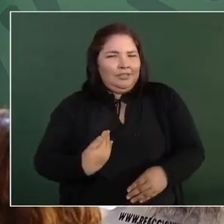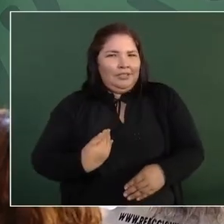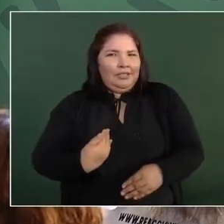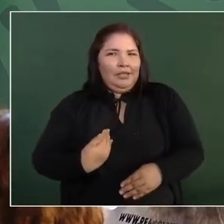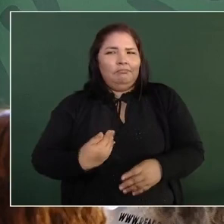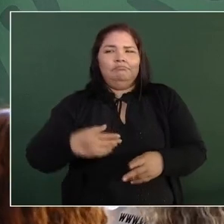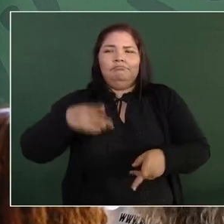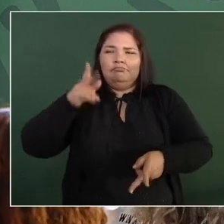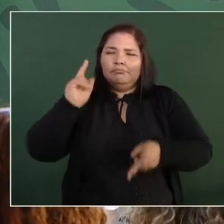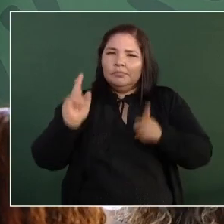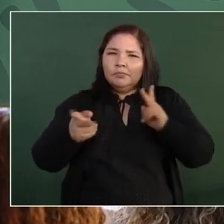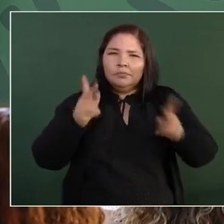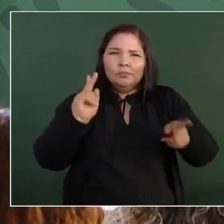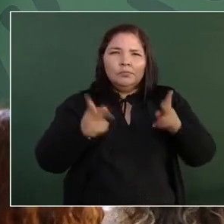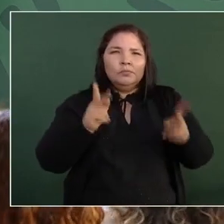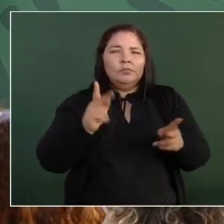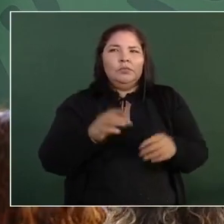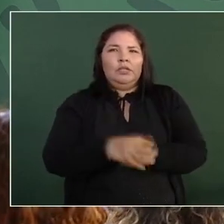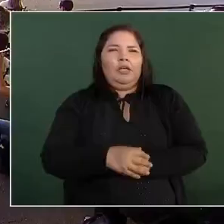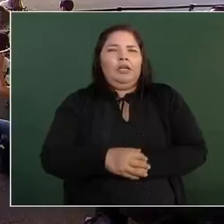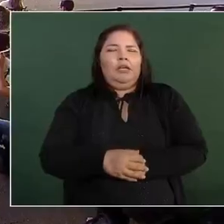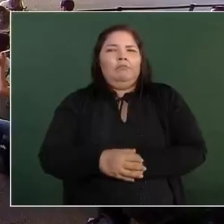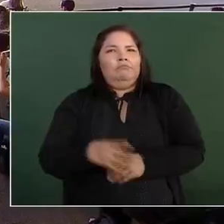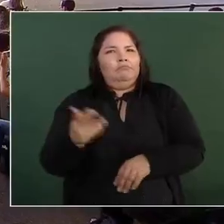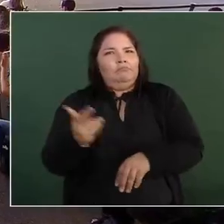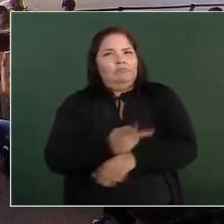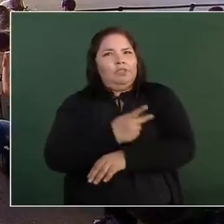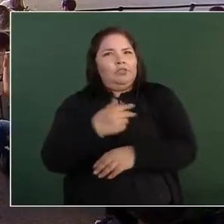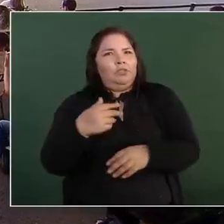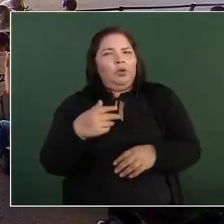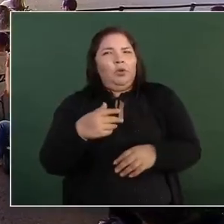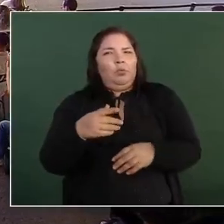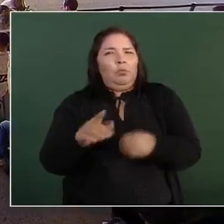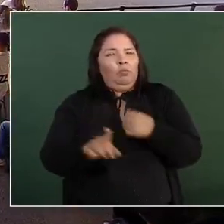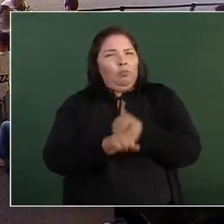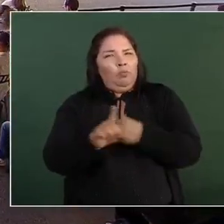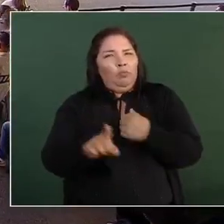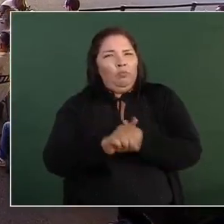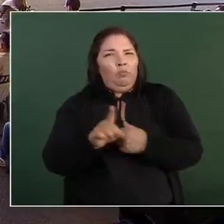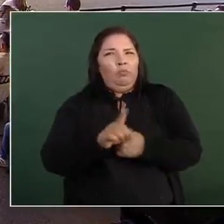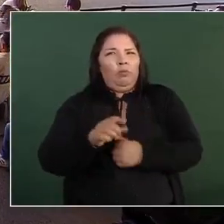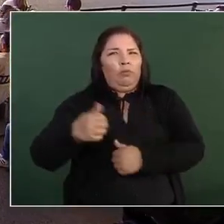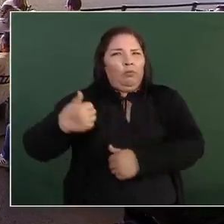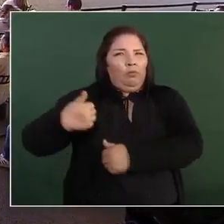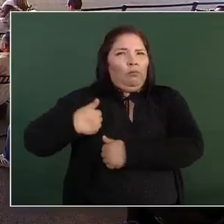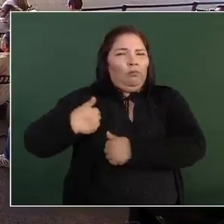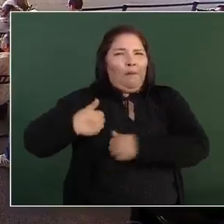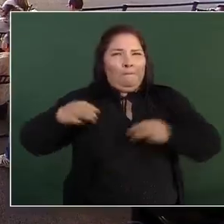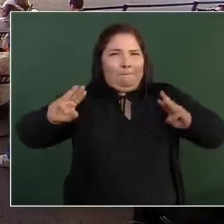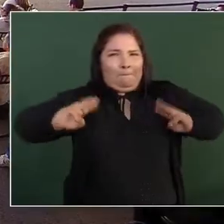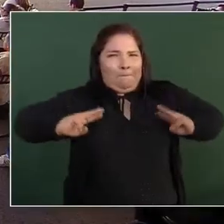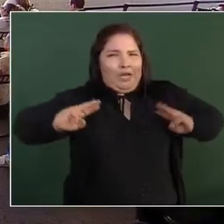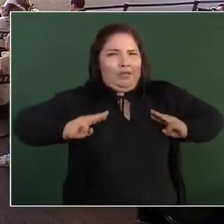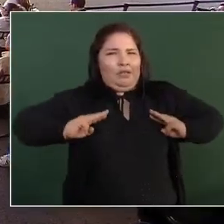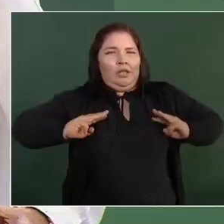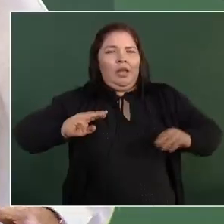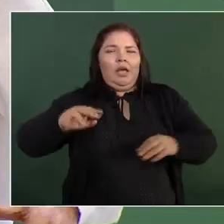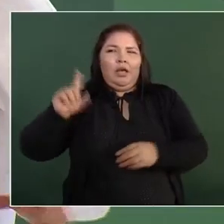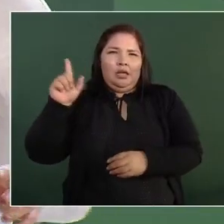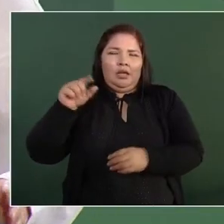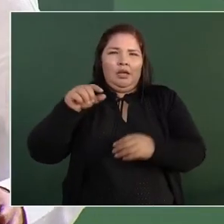platicamos del tema de Marina, el accidente lamentable que tuvimos en el Colorado, allá en la parte